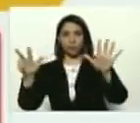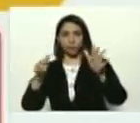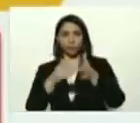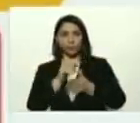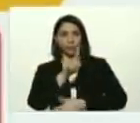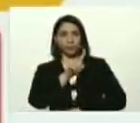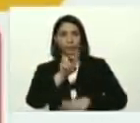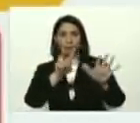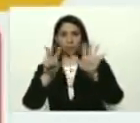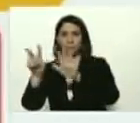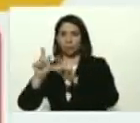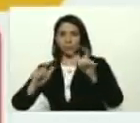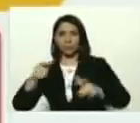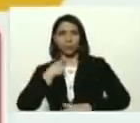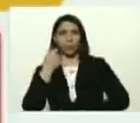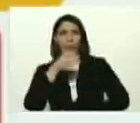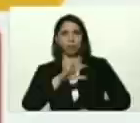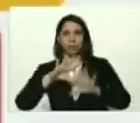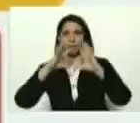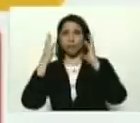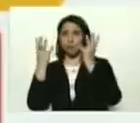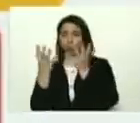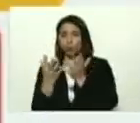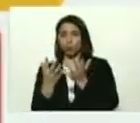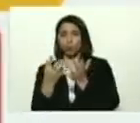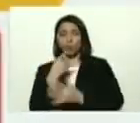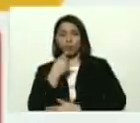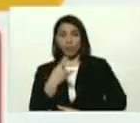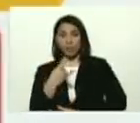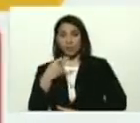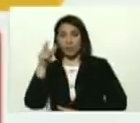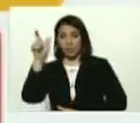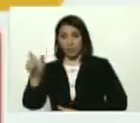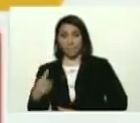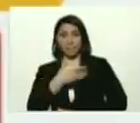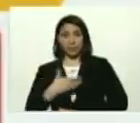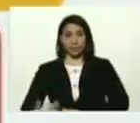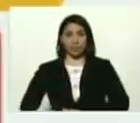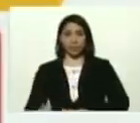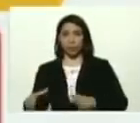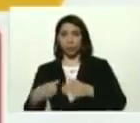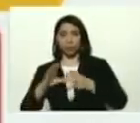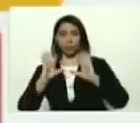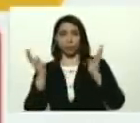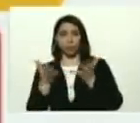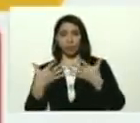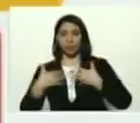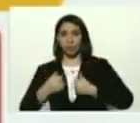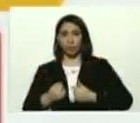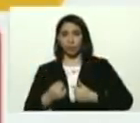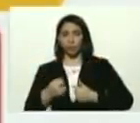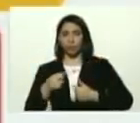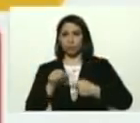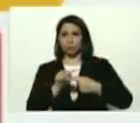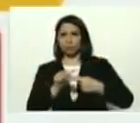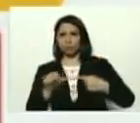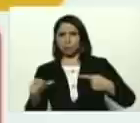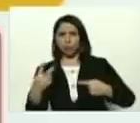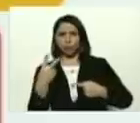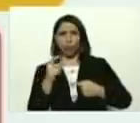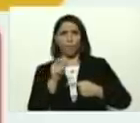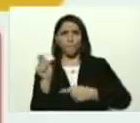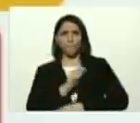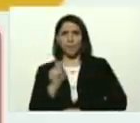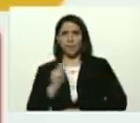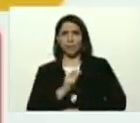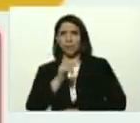438.177 personas fallecidas. Y dice él que se tomó más de 2 meses para que se reportaran los